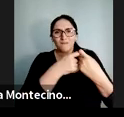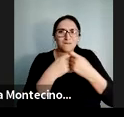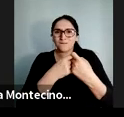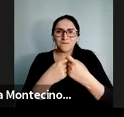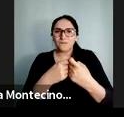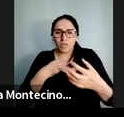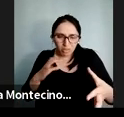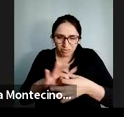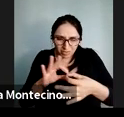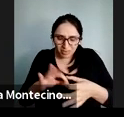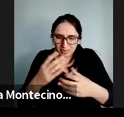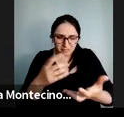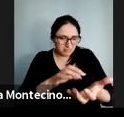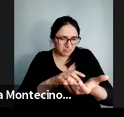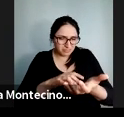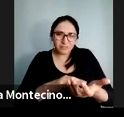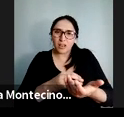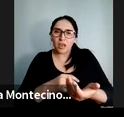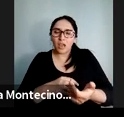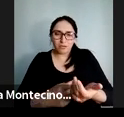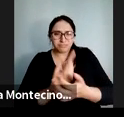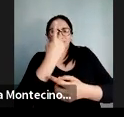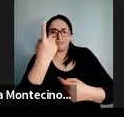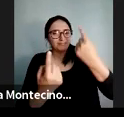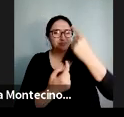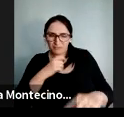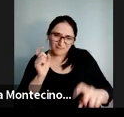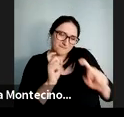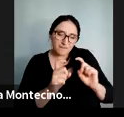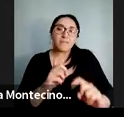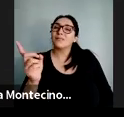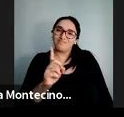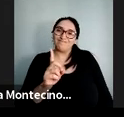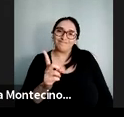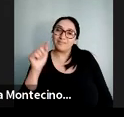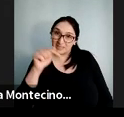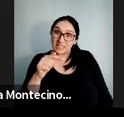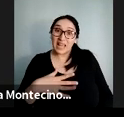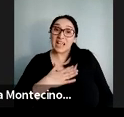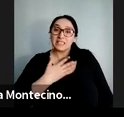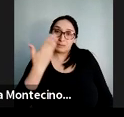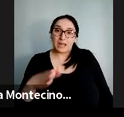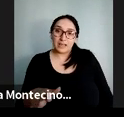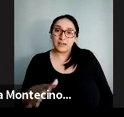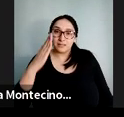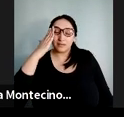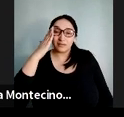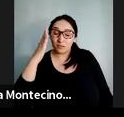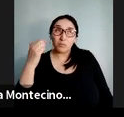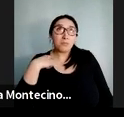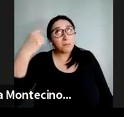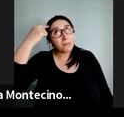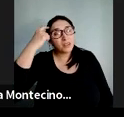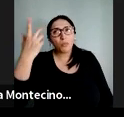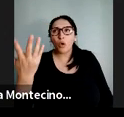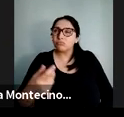hiperconectada, pendiente de cada cosa que se dijera, entre otros. Eso también es súper importante, preguntarnos cómo vamos a reaccionar